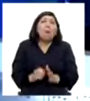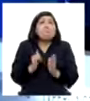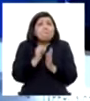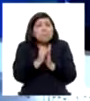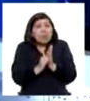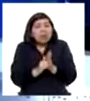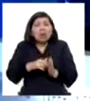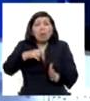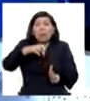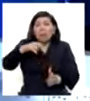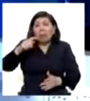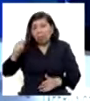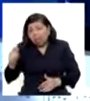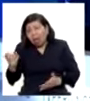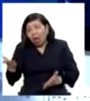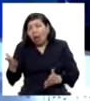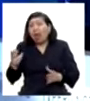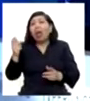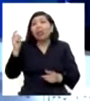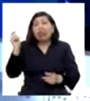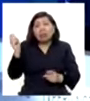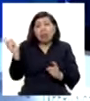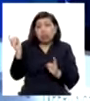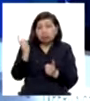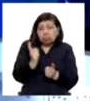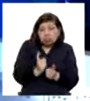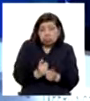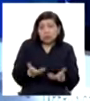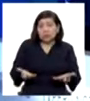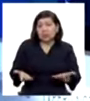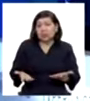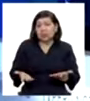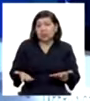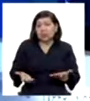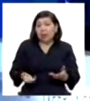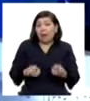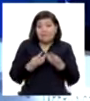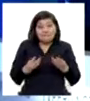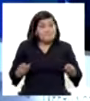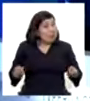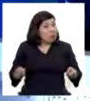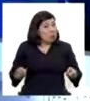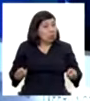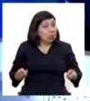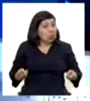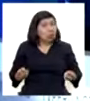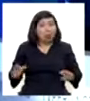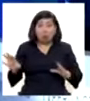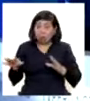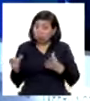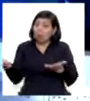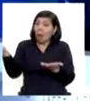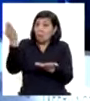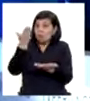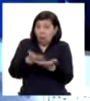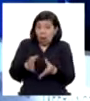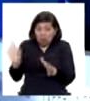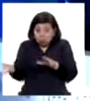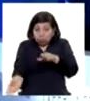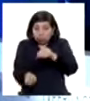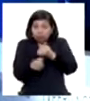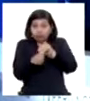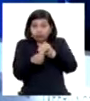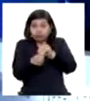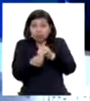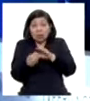videos, PPTs, testimonios. Entonces, el material puede ser muy rico y que puede complementar toda esta ficha,